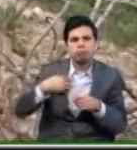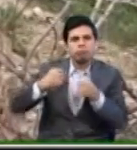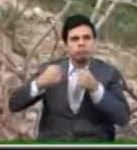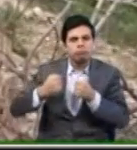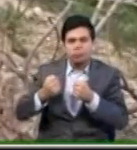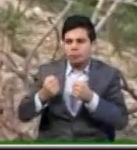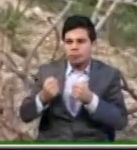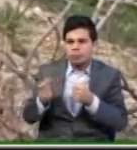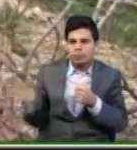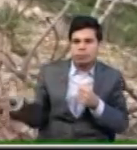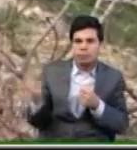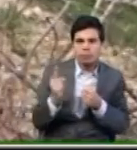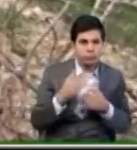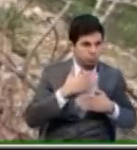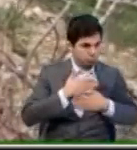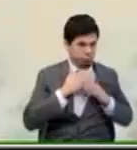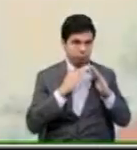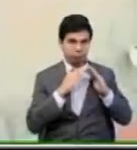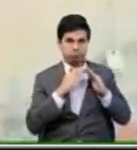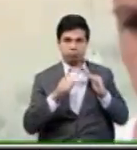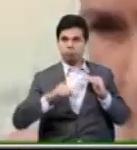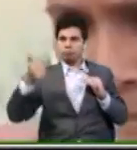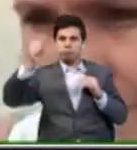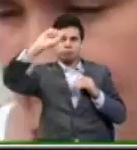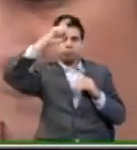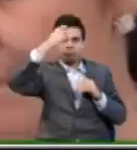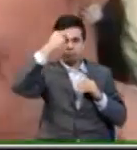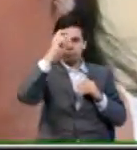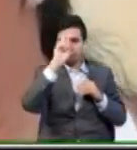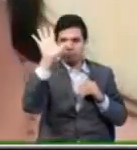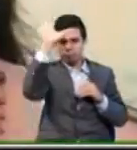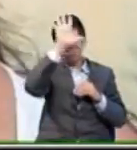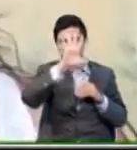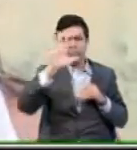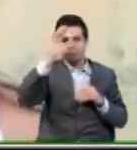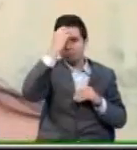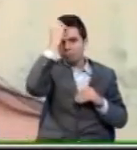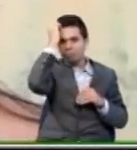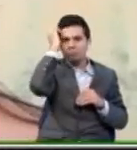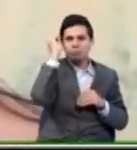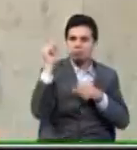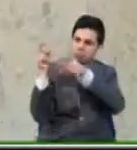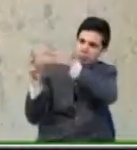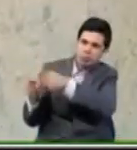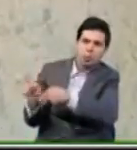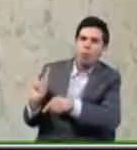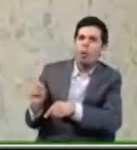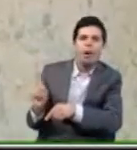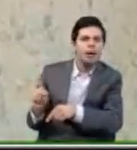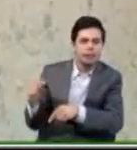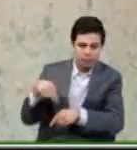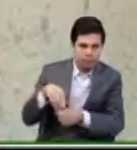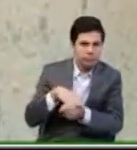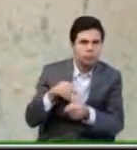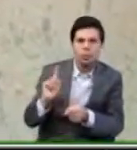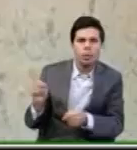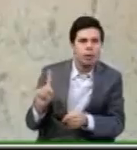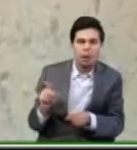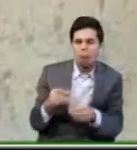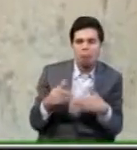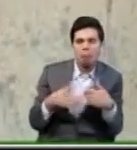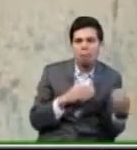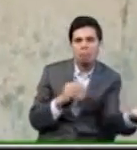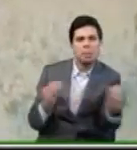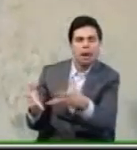O sea, mi casa se la entregaron el gobierno nacional a personas ajenas que no tenían nada que ver con la